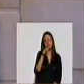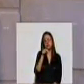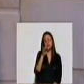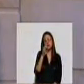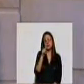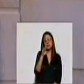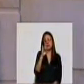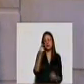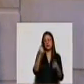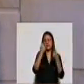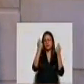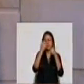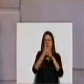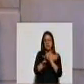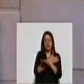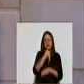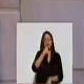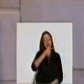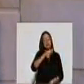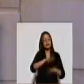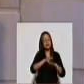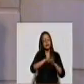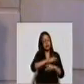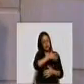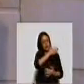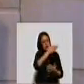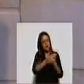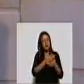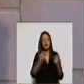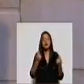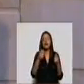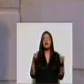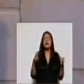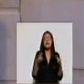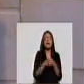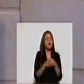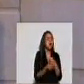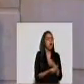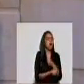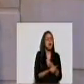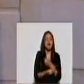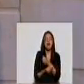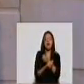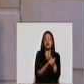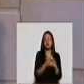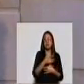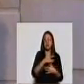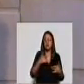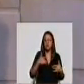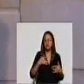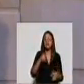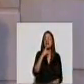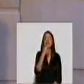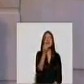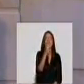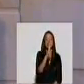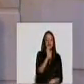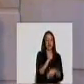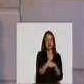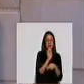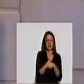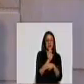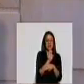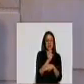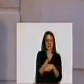contra lo que llamó la Superintendencia en ese momento el Cartel de la Salud, conformado por 14 EPS